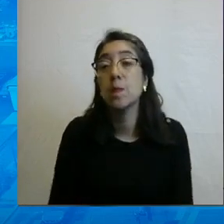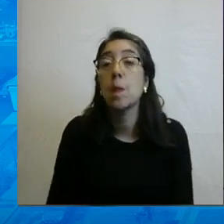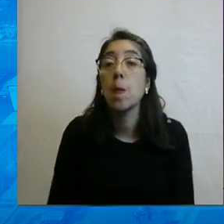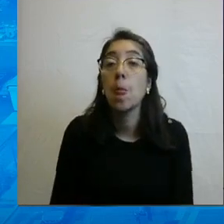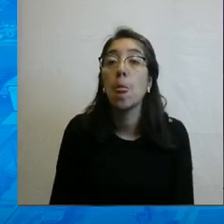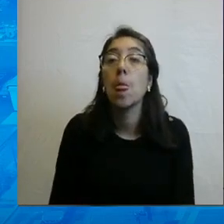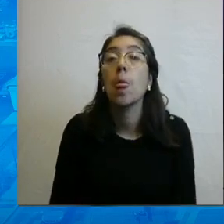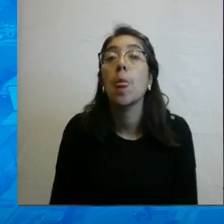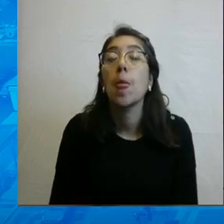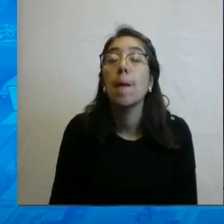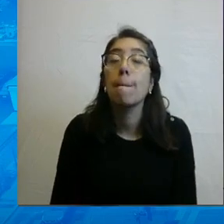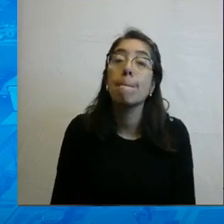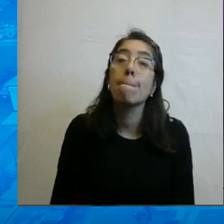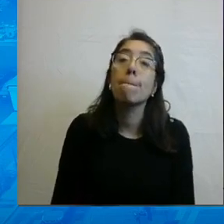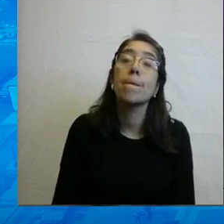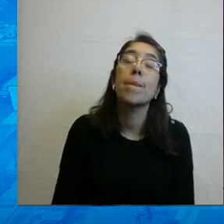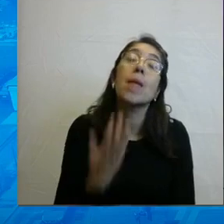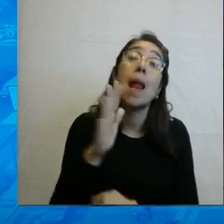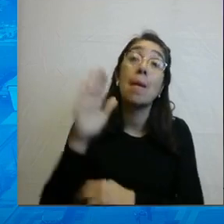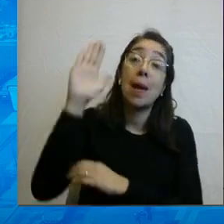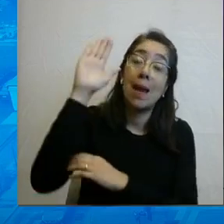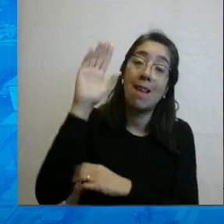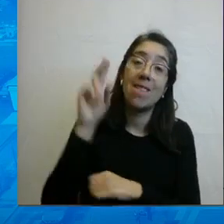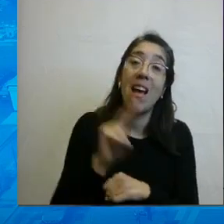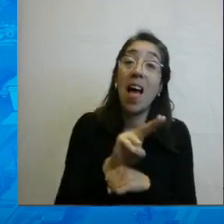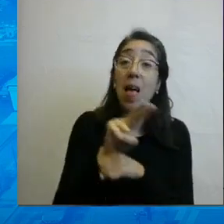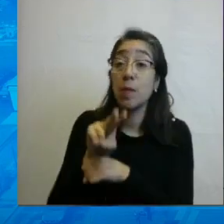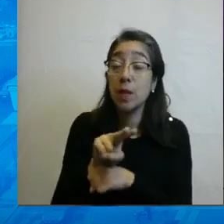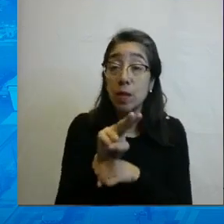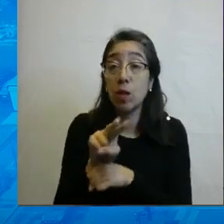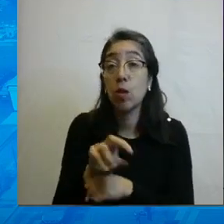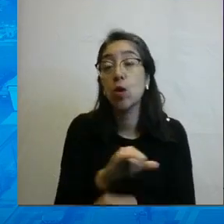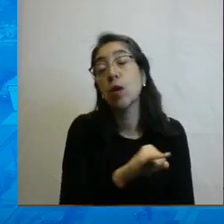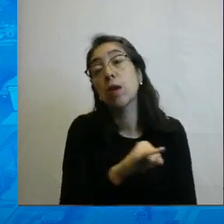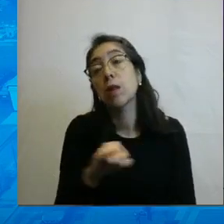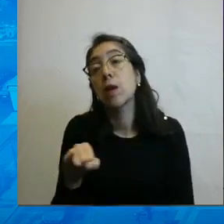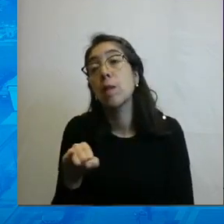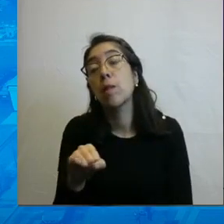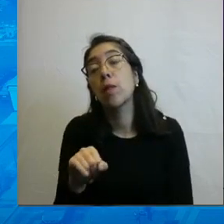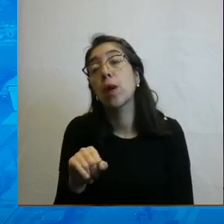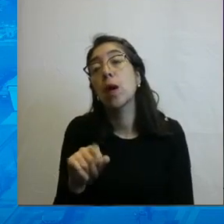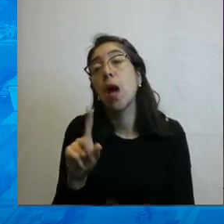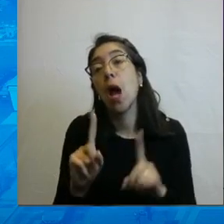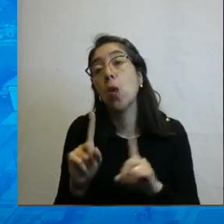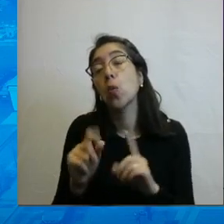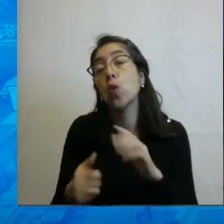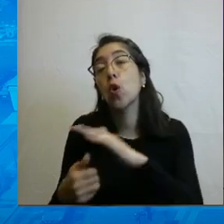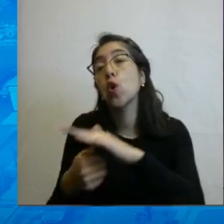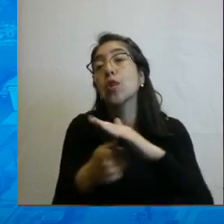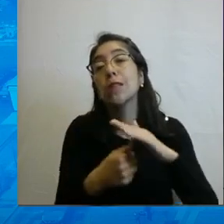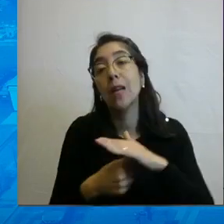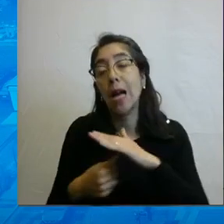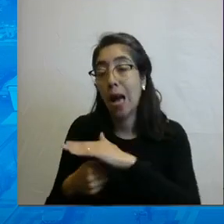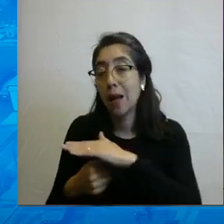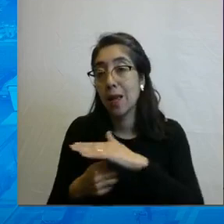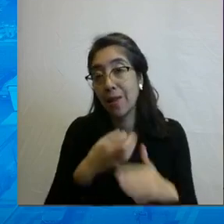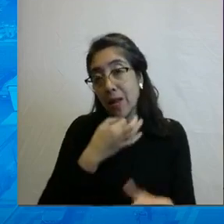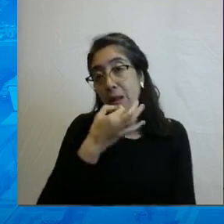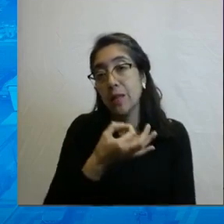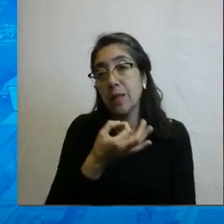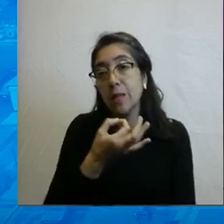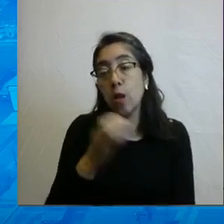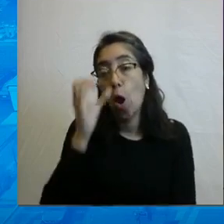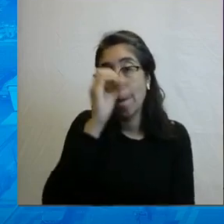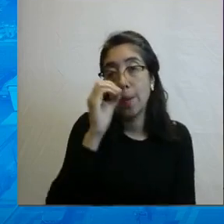al administrador, que va a hacer algunas aclaraciones, y después a los concejales para que hagan algún aporte, comentario también sobre el punto.